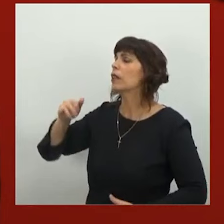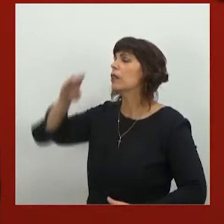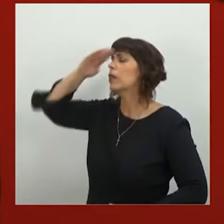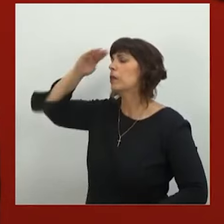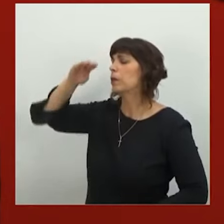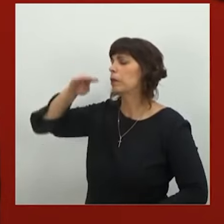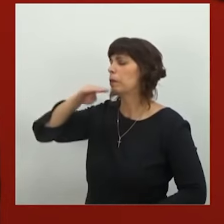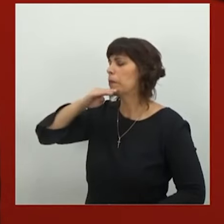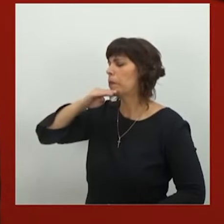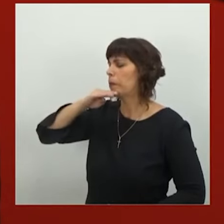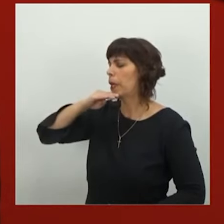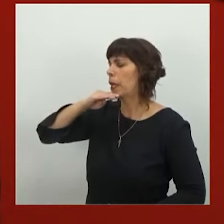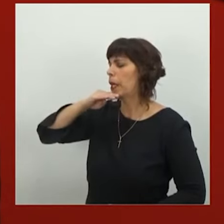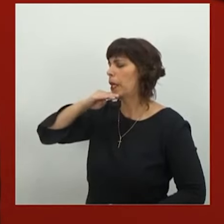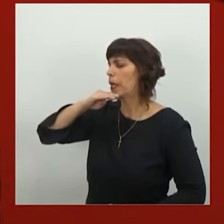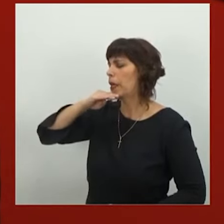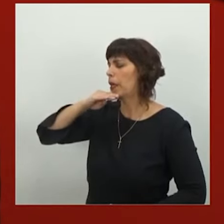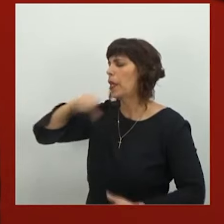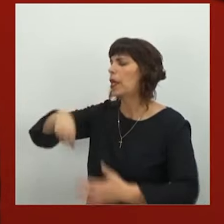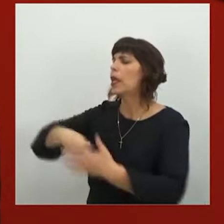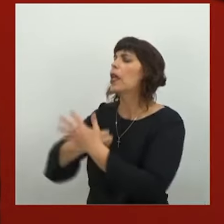te pido que tú demuestres